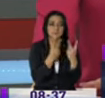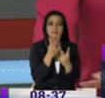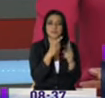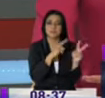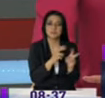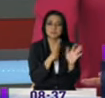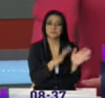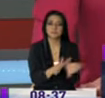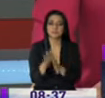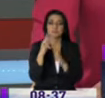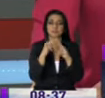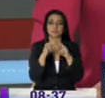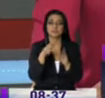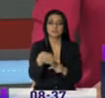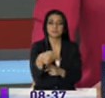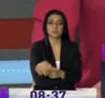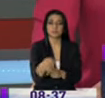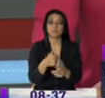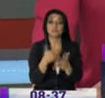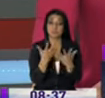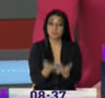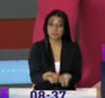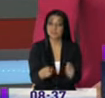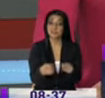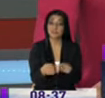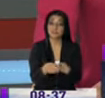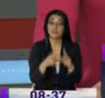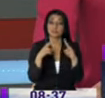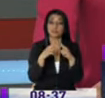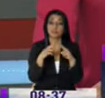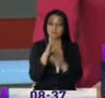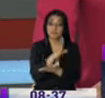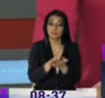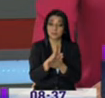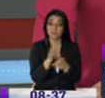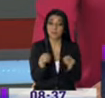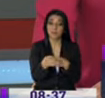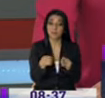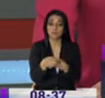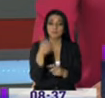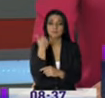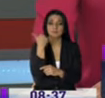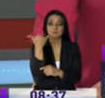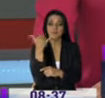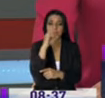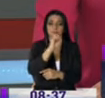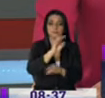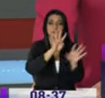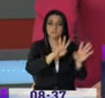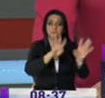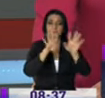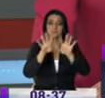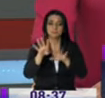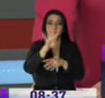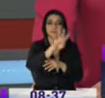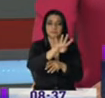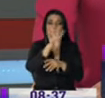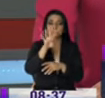prepararse durante la próxima semana. Si usted desea ser parte de nuestros reportajes, no olvide comunicarse al